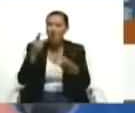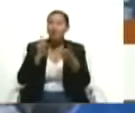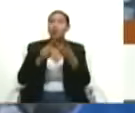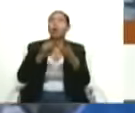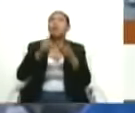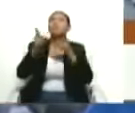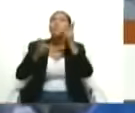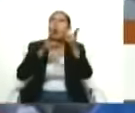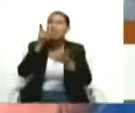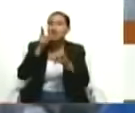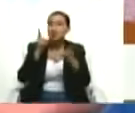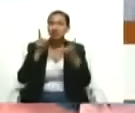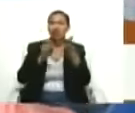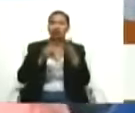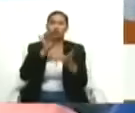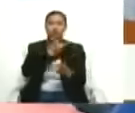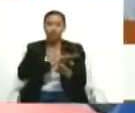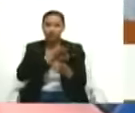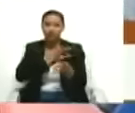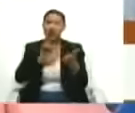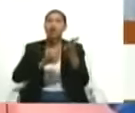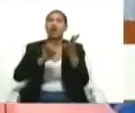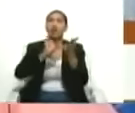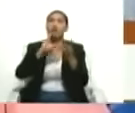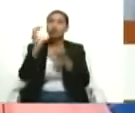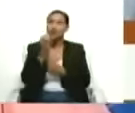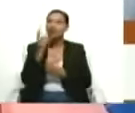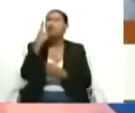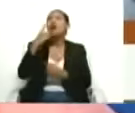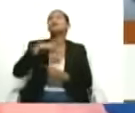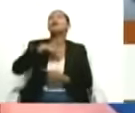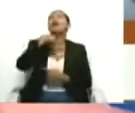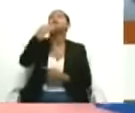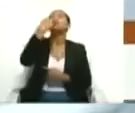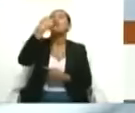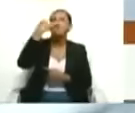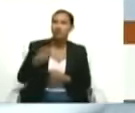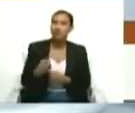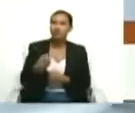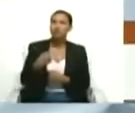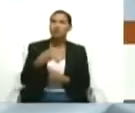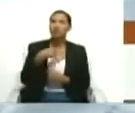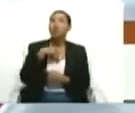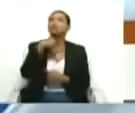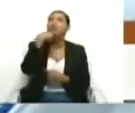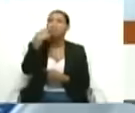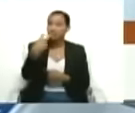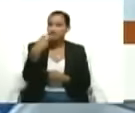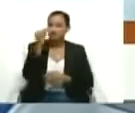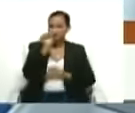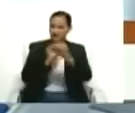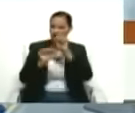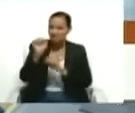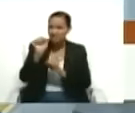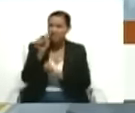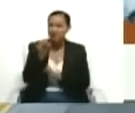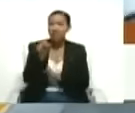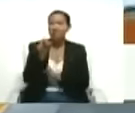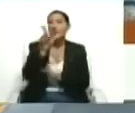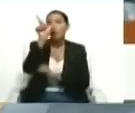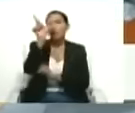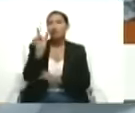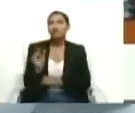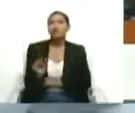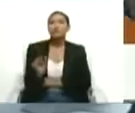culturales, sociales, en una sola voz, defendiendo nuestro territorio y defendiendo el Esequibo. Bueno, esta es una T